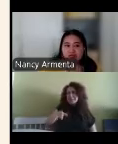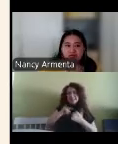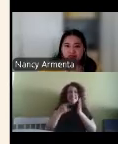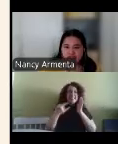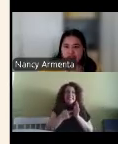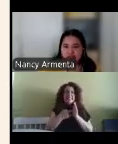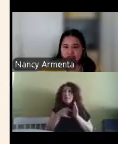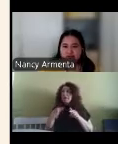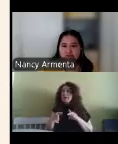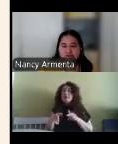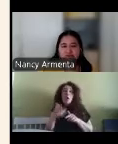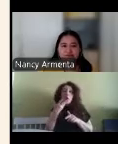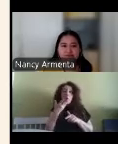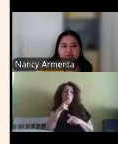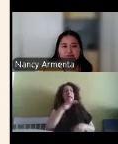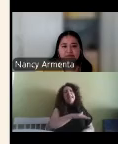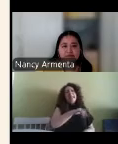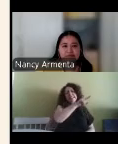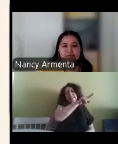son niños o niñas.